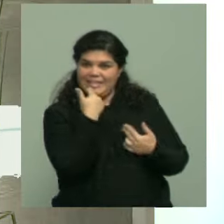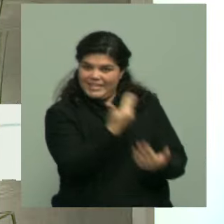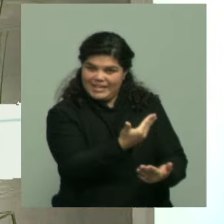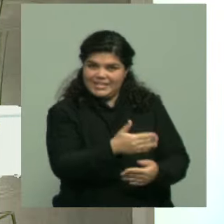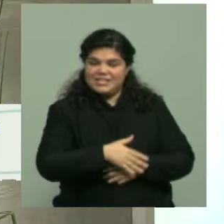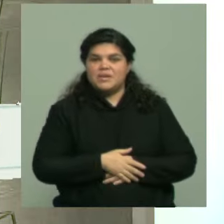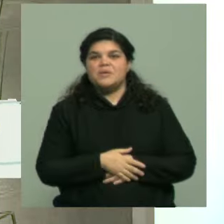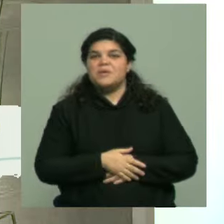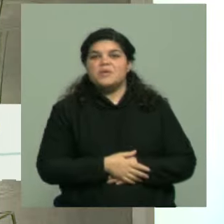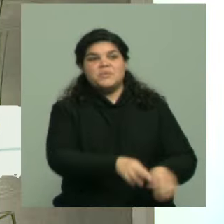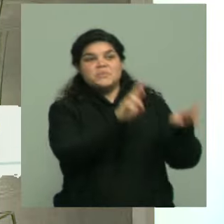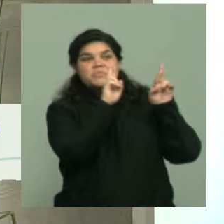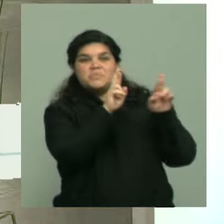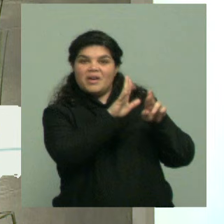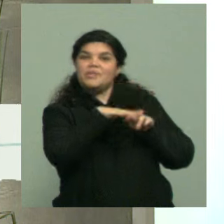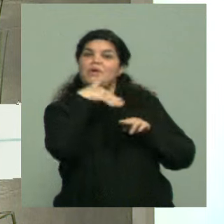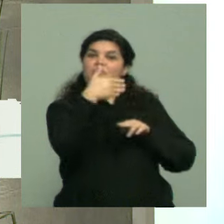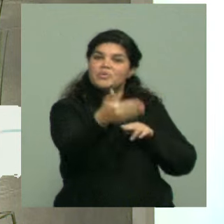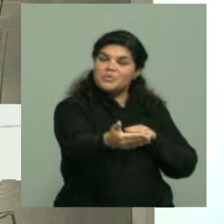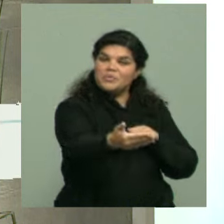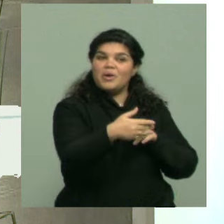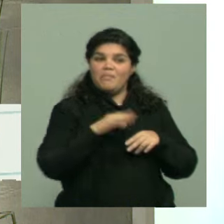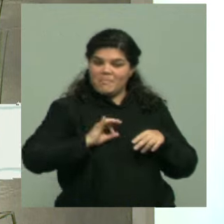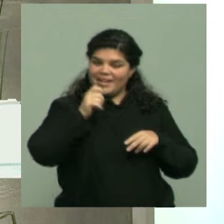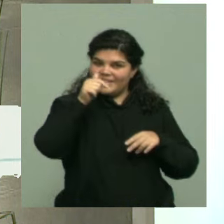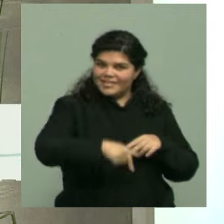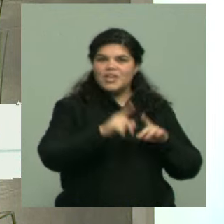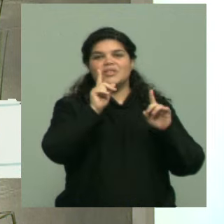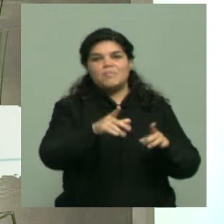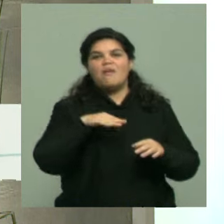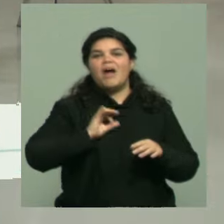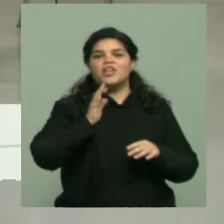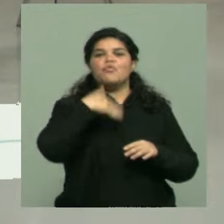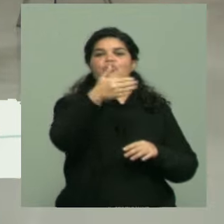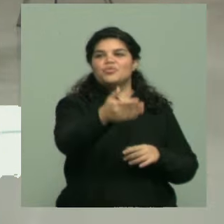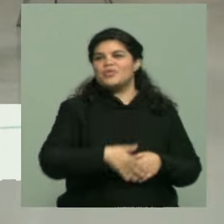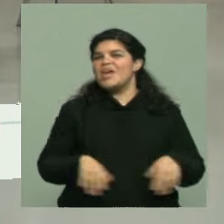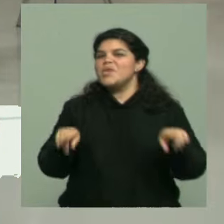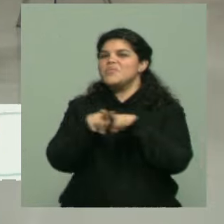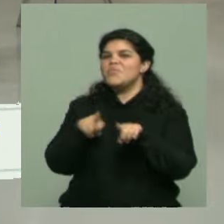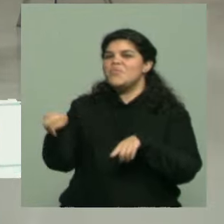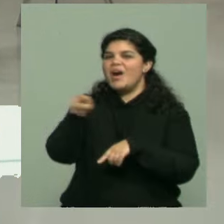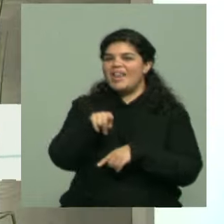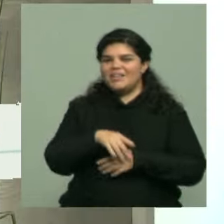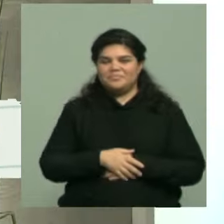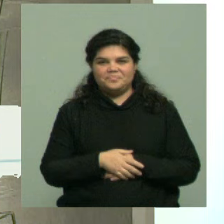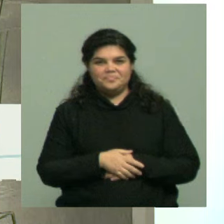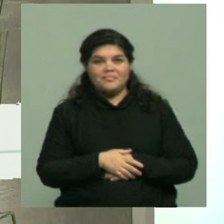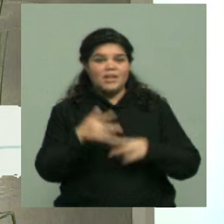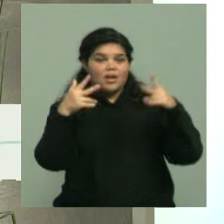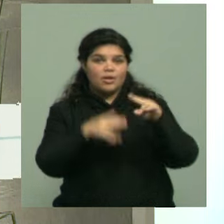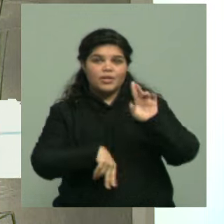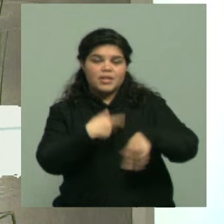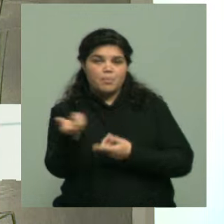y éxitos en lo que vendrá en este año y, por supuesto, en los próximos años. Igual para ustedes. Muchas gracias. Nos vamos al corte.